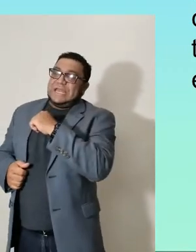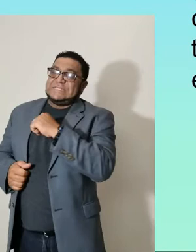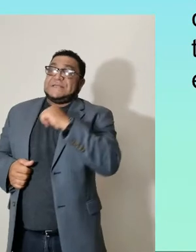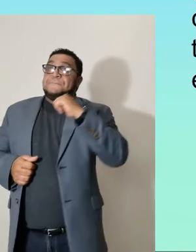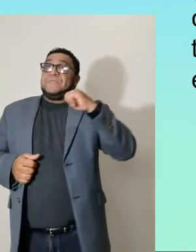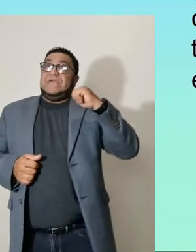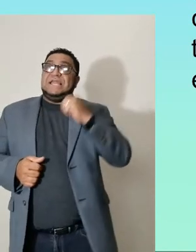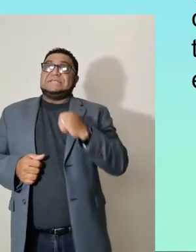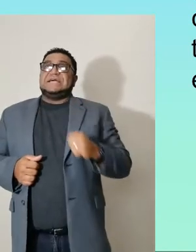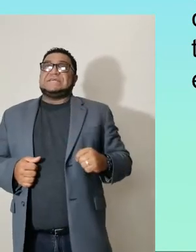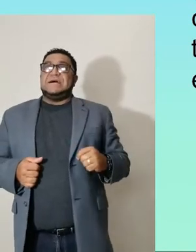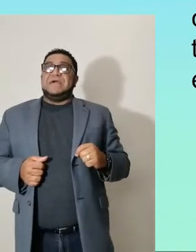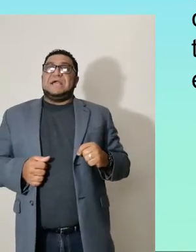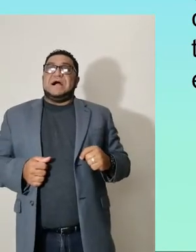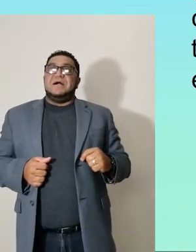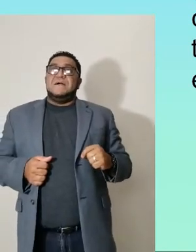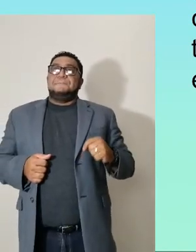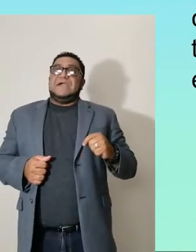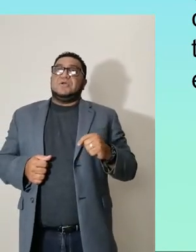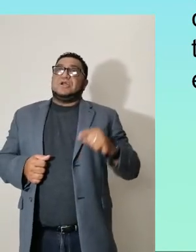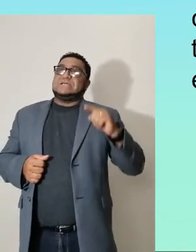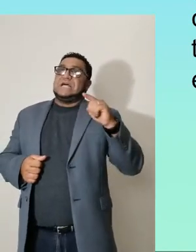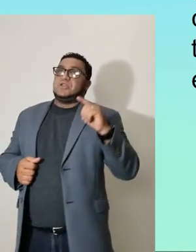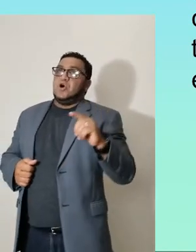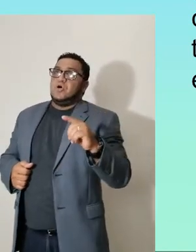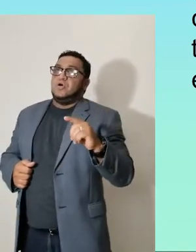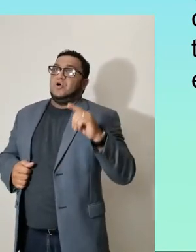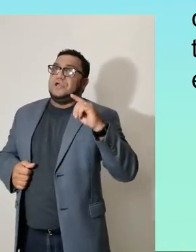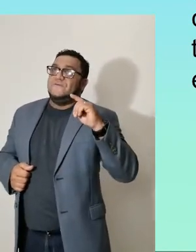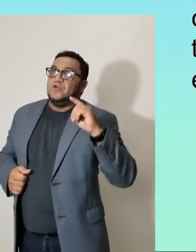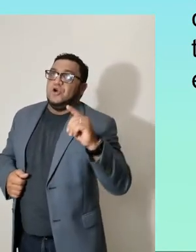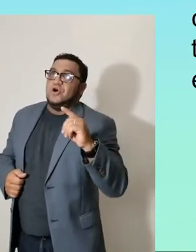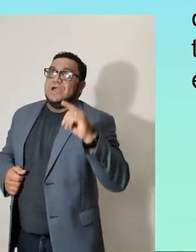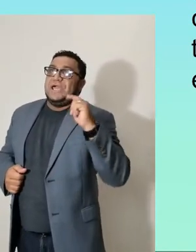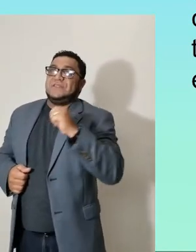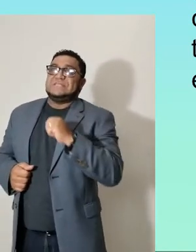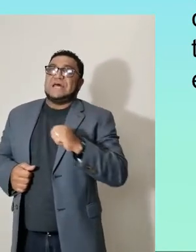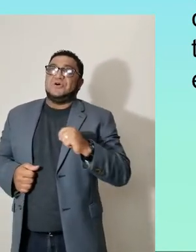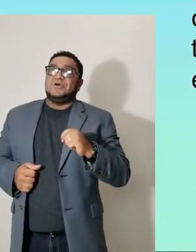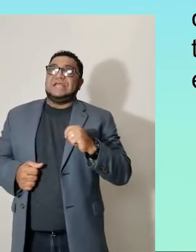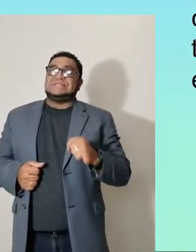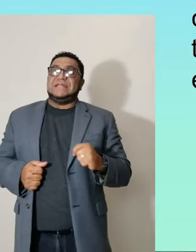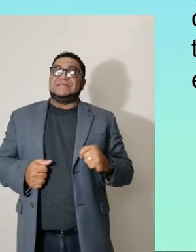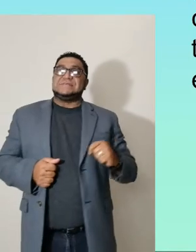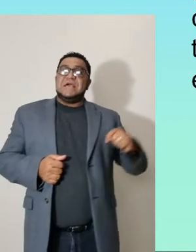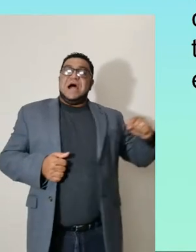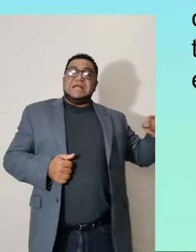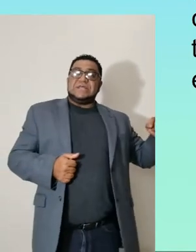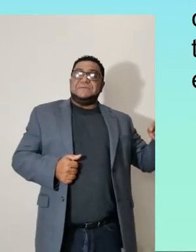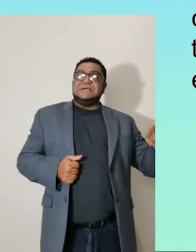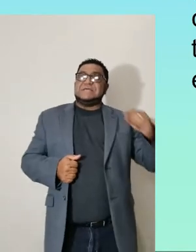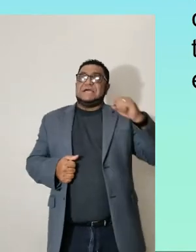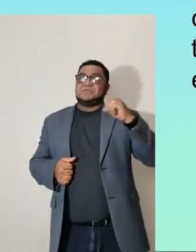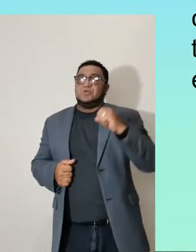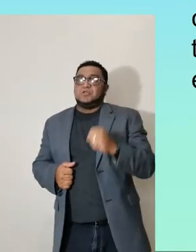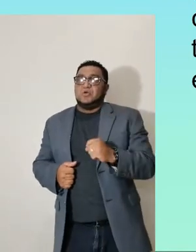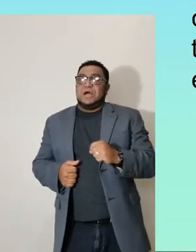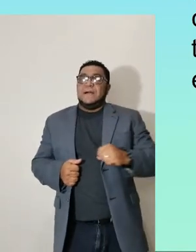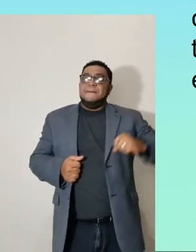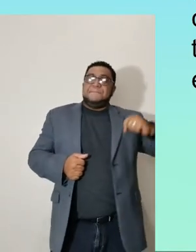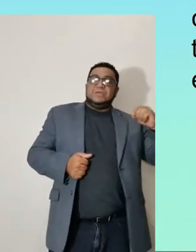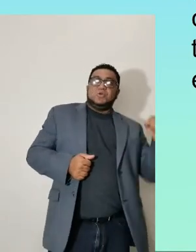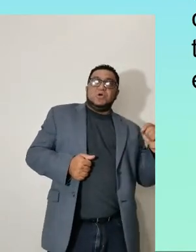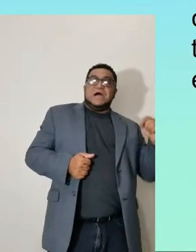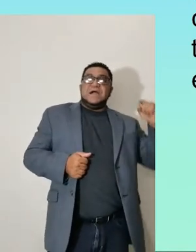resto de las iglesias en américa pero resaltó orgullo el desarrollo de las artes a través de la escultura